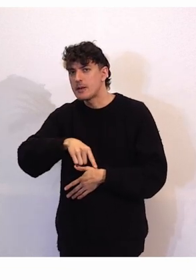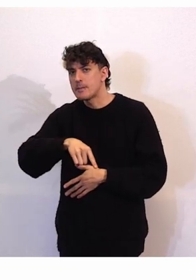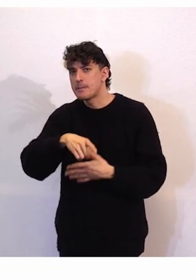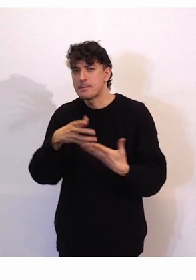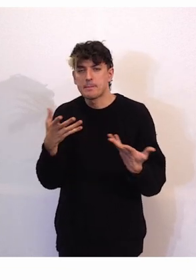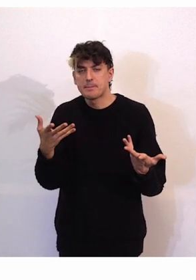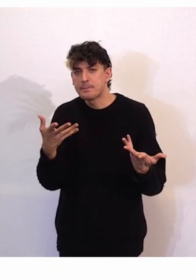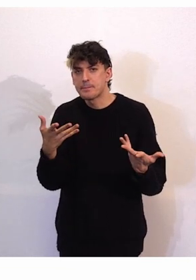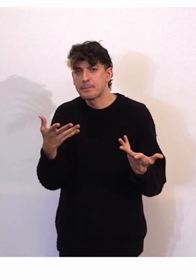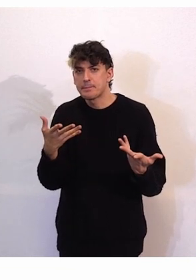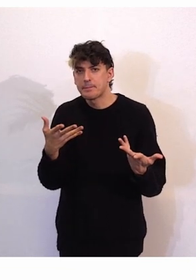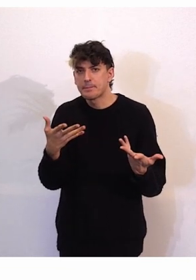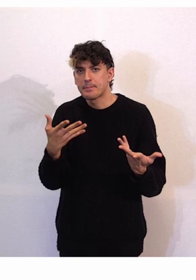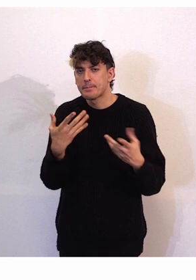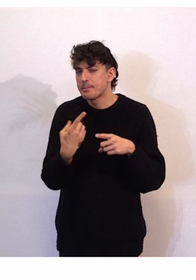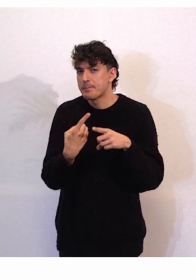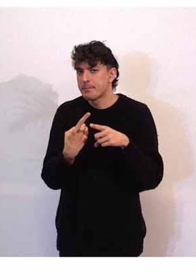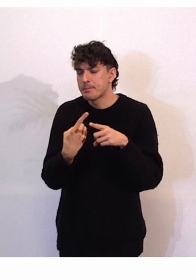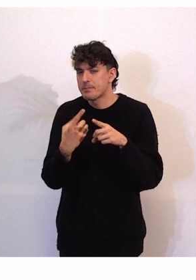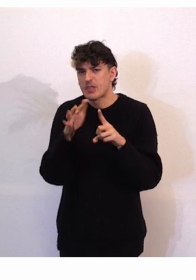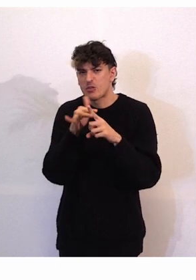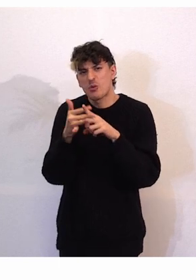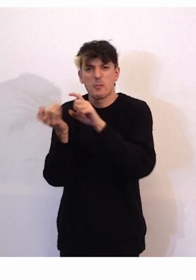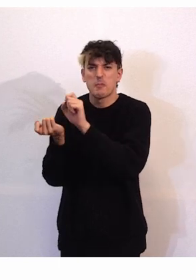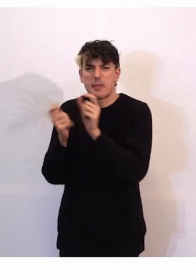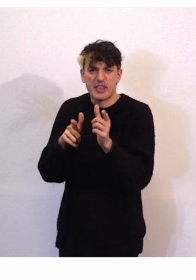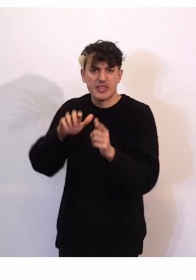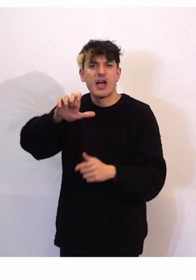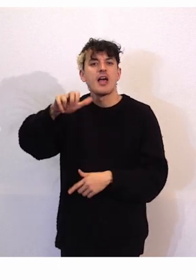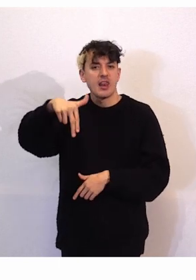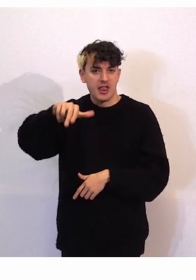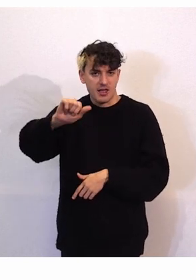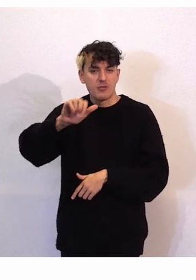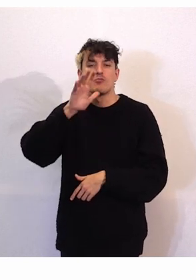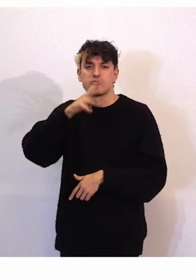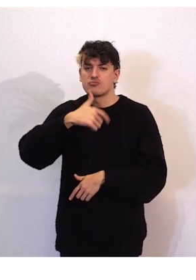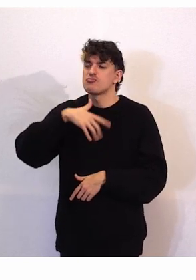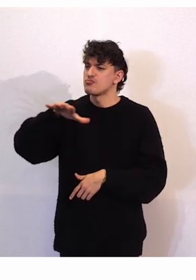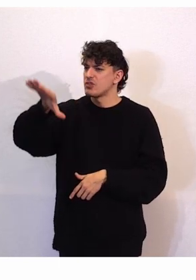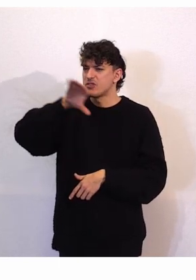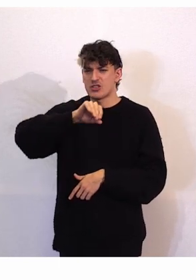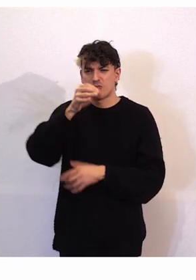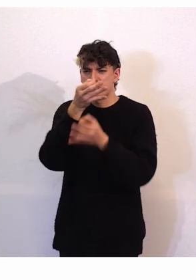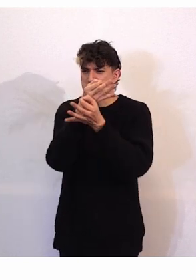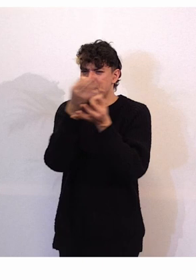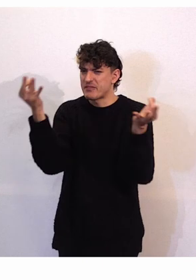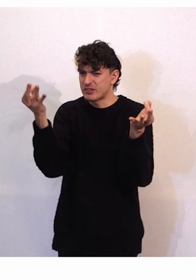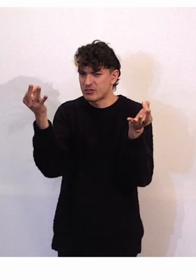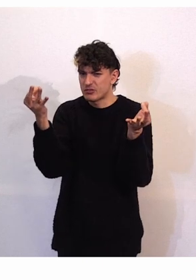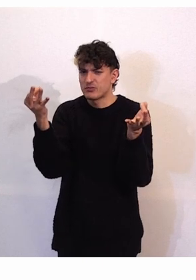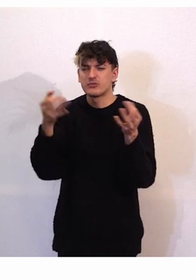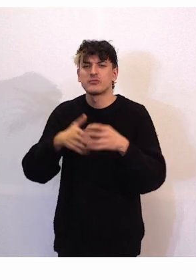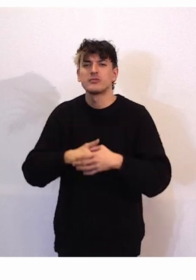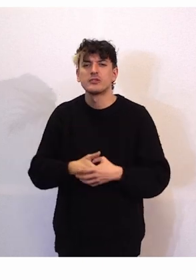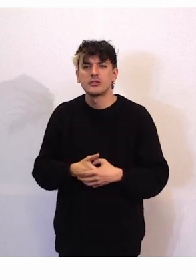pues así parecidas a Elena y lo entiendo perfectamente. Vale. Entonces,